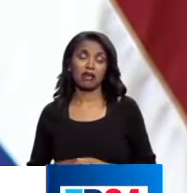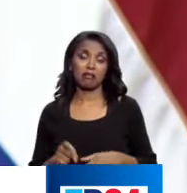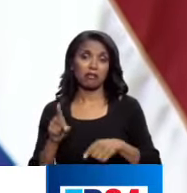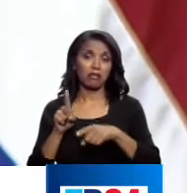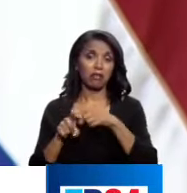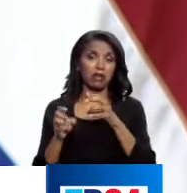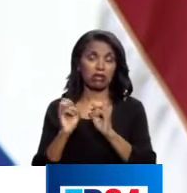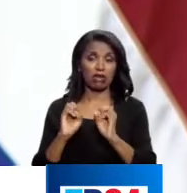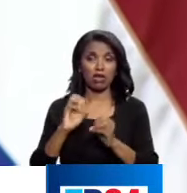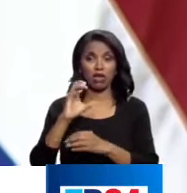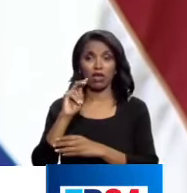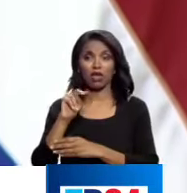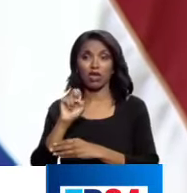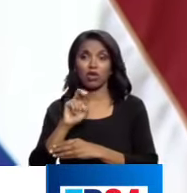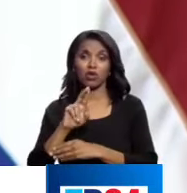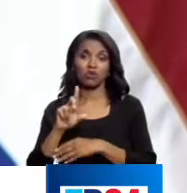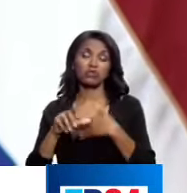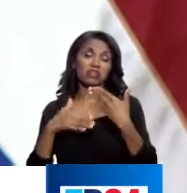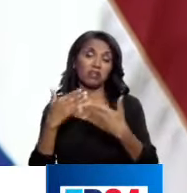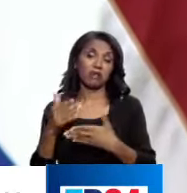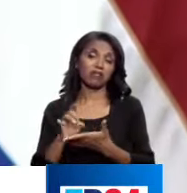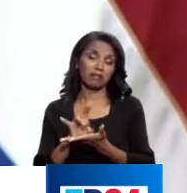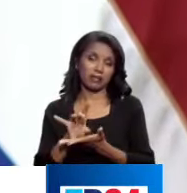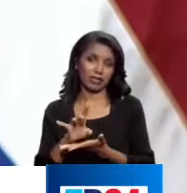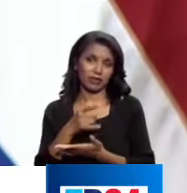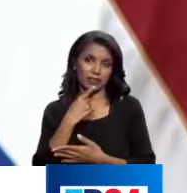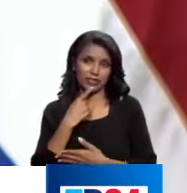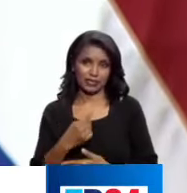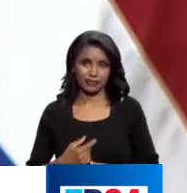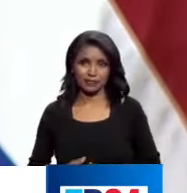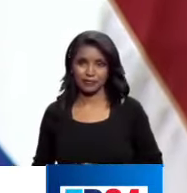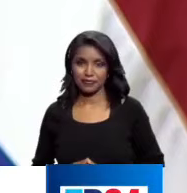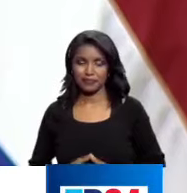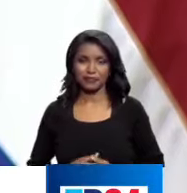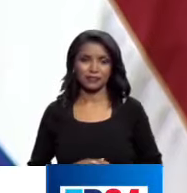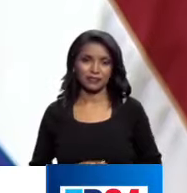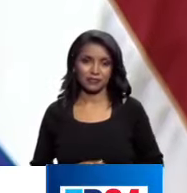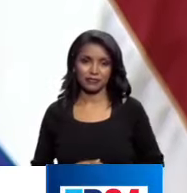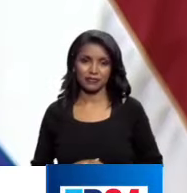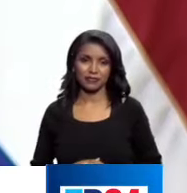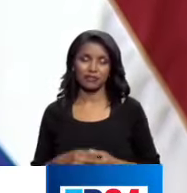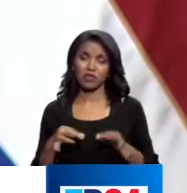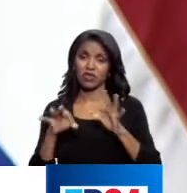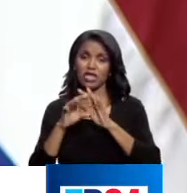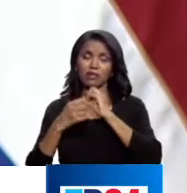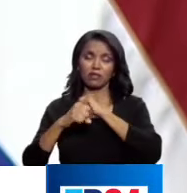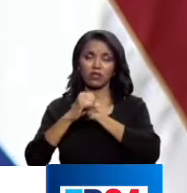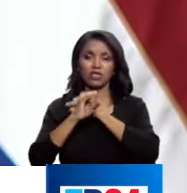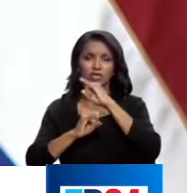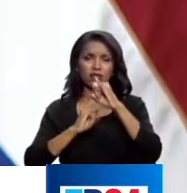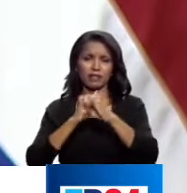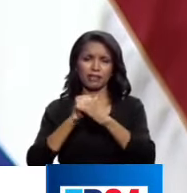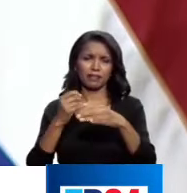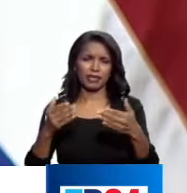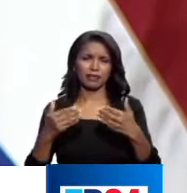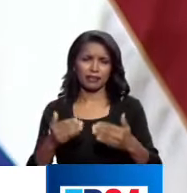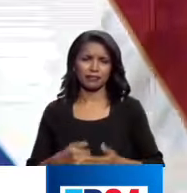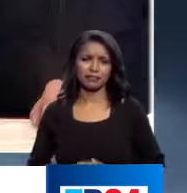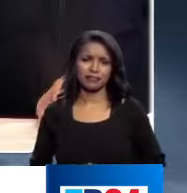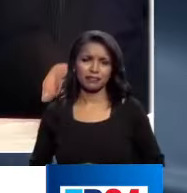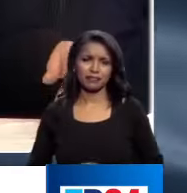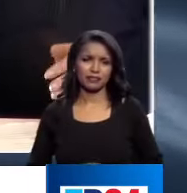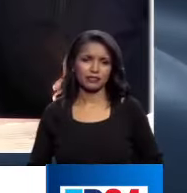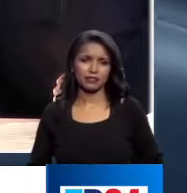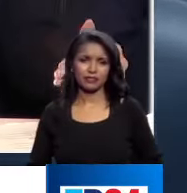responsabilidad, obviamente cónsul que será despedido, y colocaremos a alguien que promocione internacionalmente nuestro